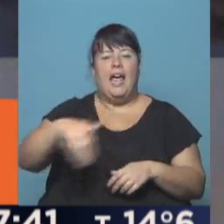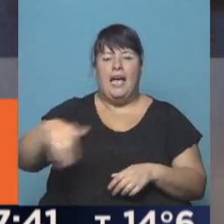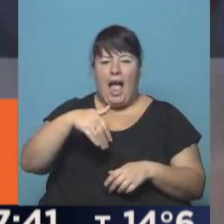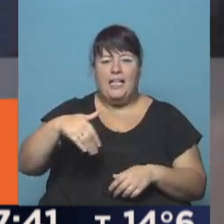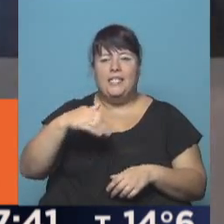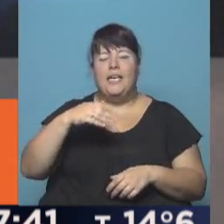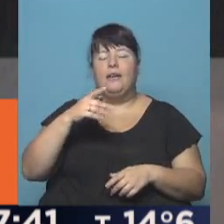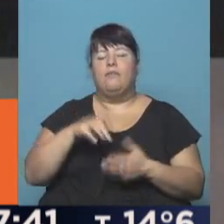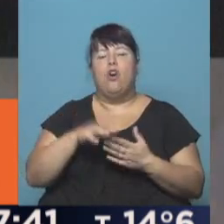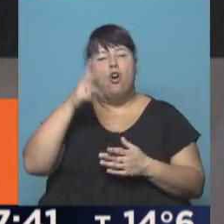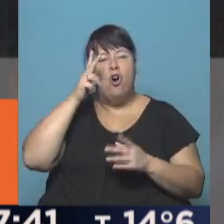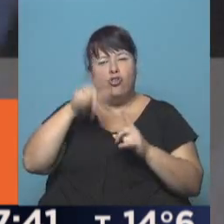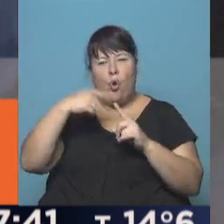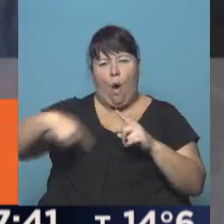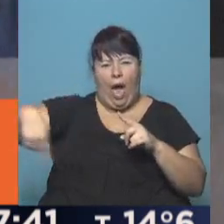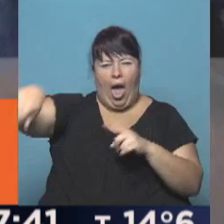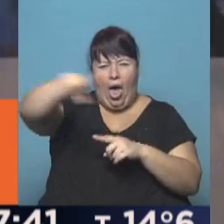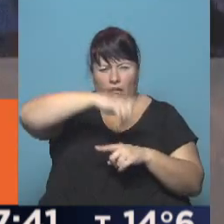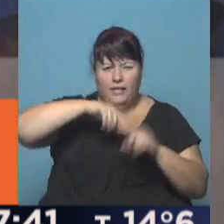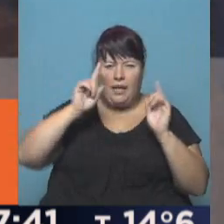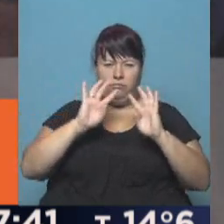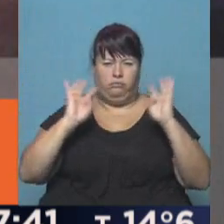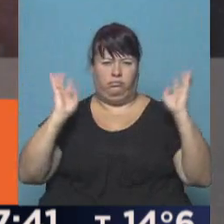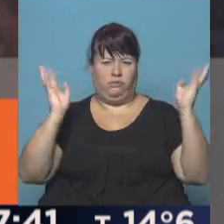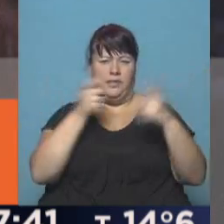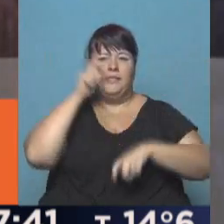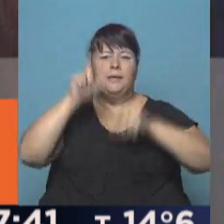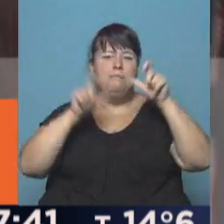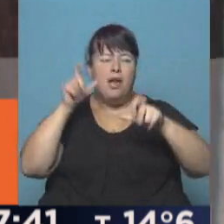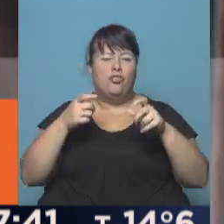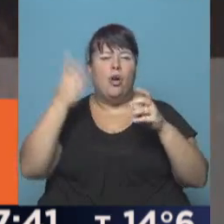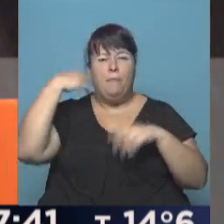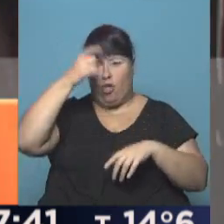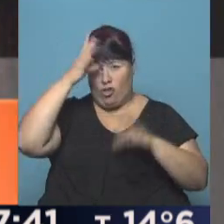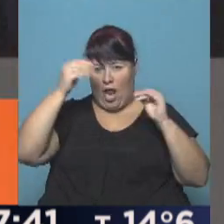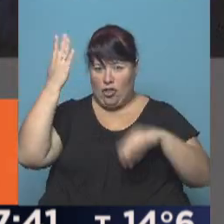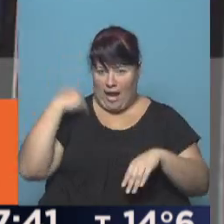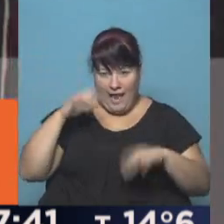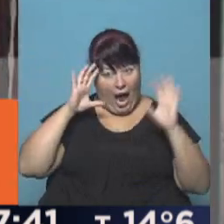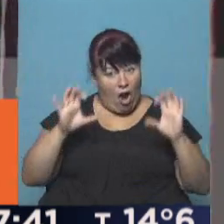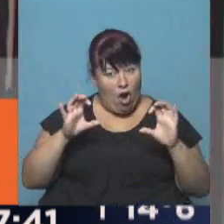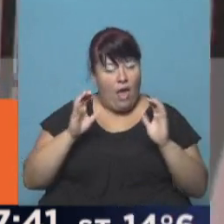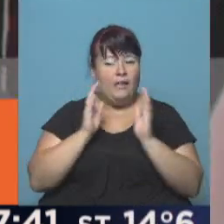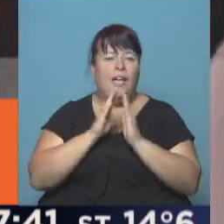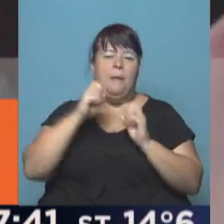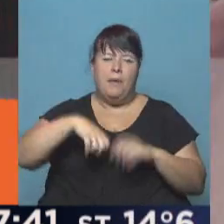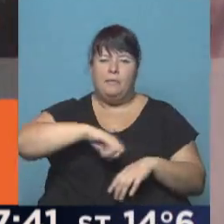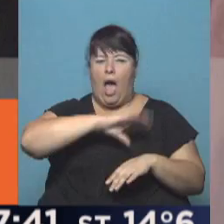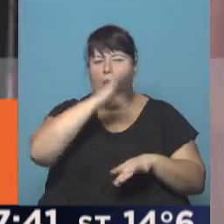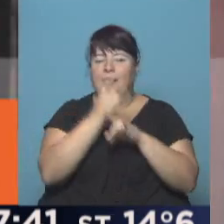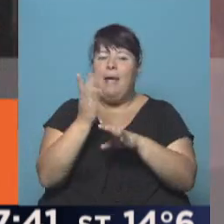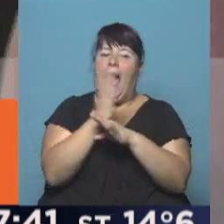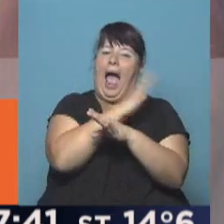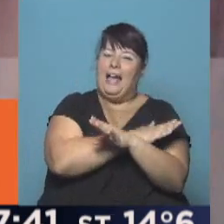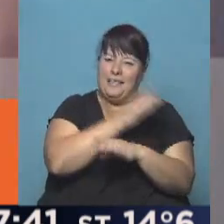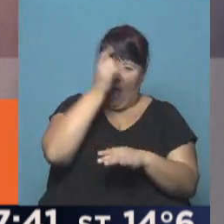piñón ocho cuadras a la redonda también valladas para las personas que están desde la medianoche de ayer recordad que hay una vigilia que se hace minutos